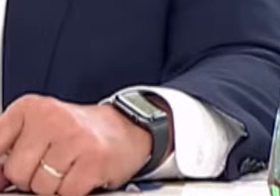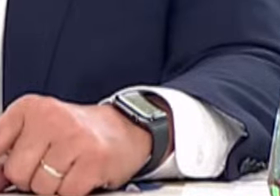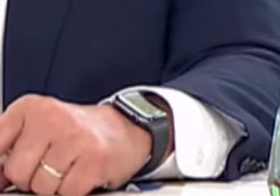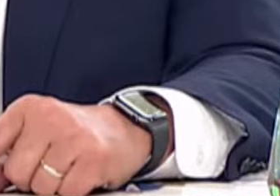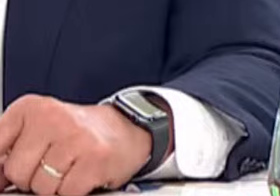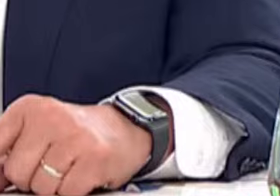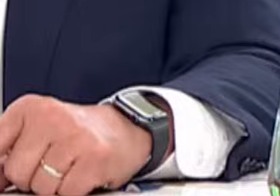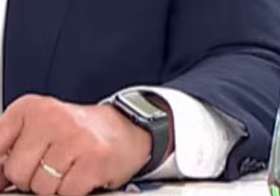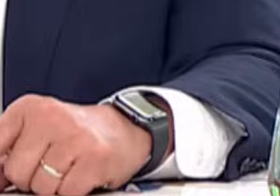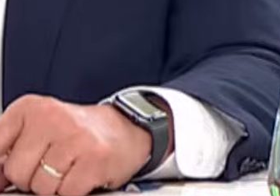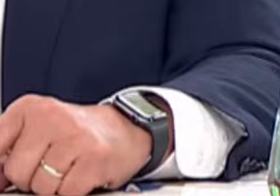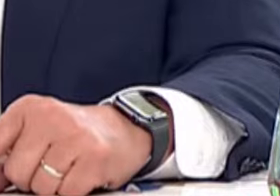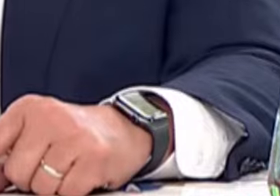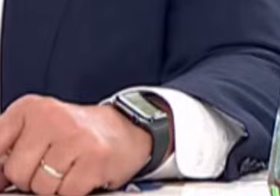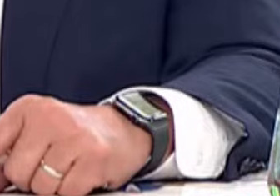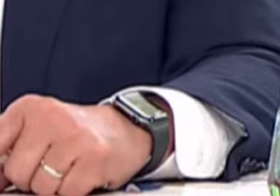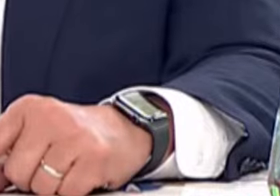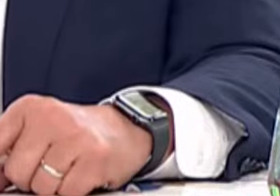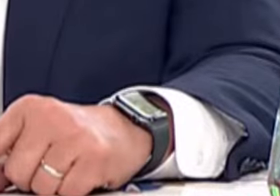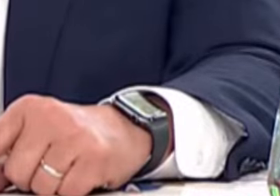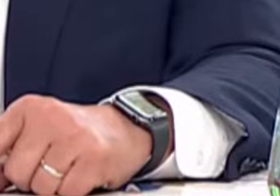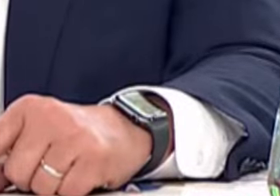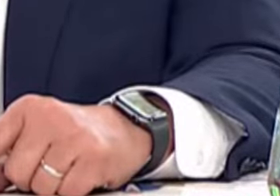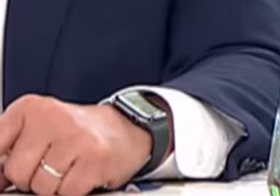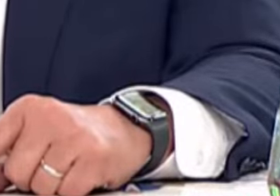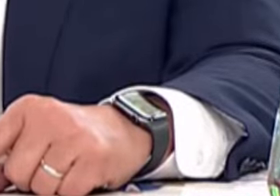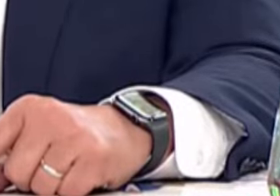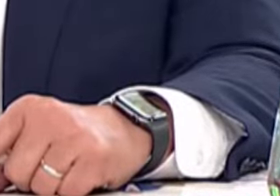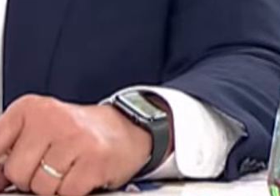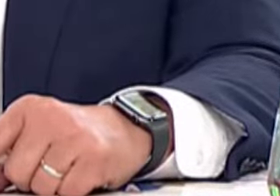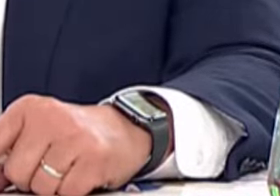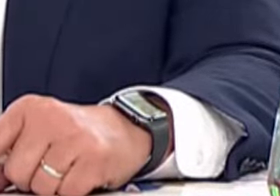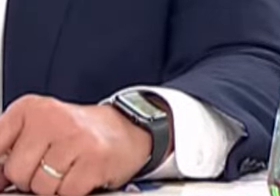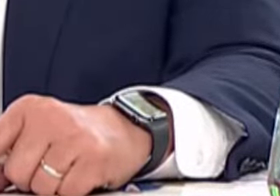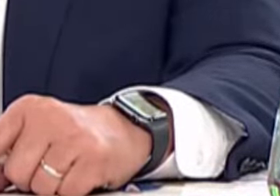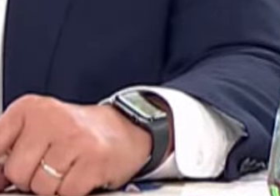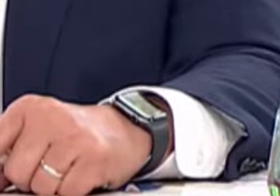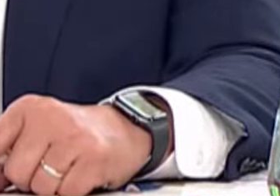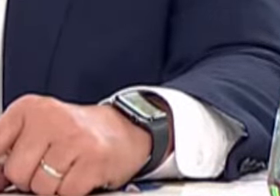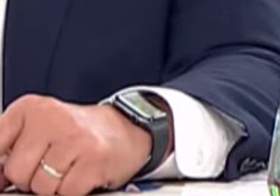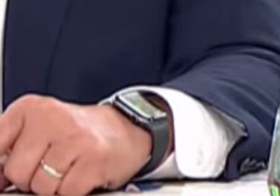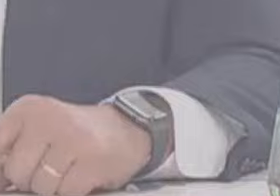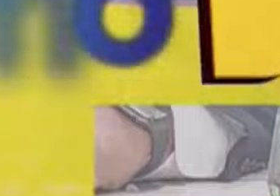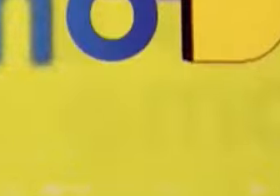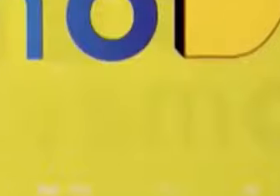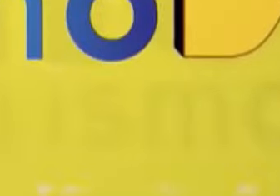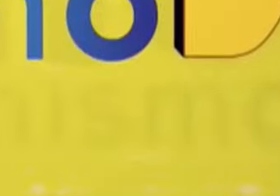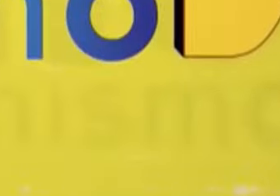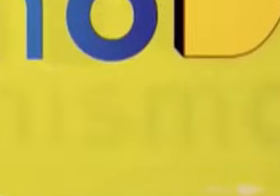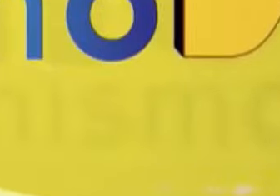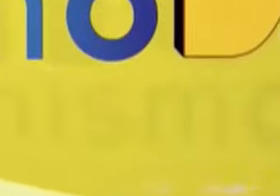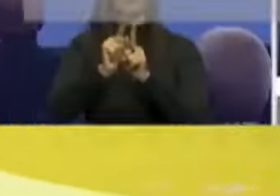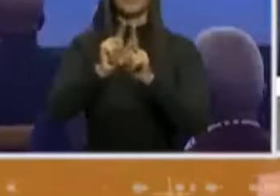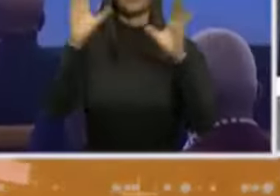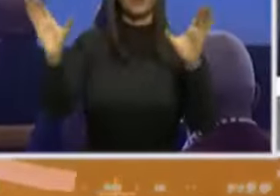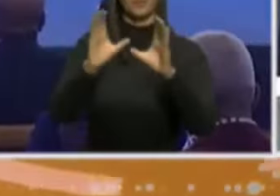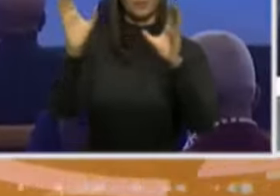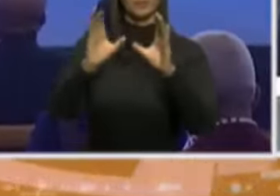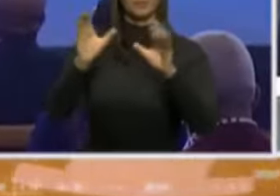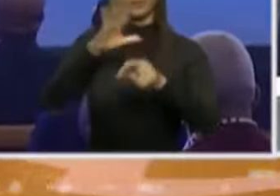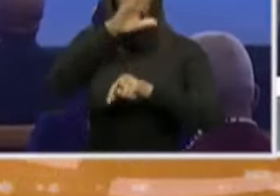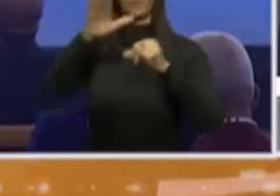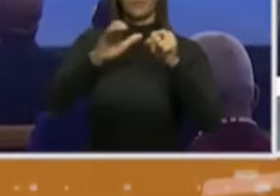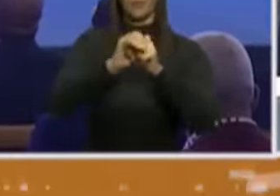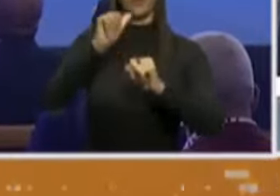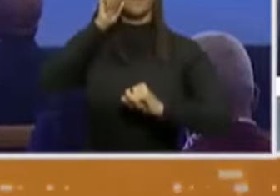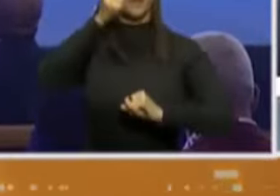dándole crédito a todo el mundo habló de su partido habló de esto pero lo hizo con la la elegancia de